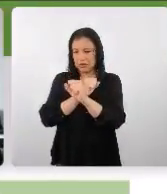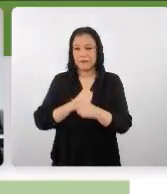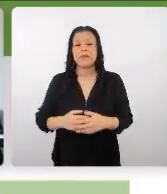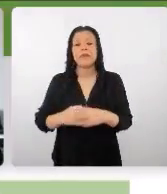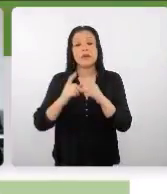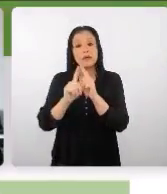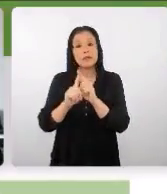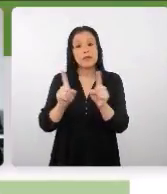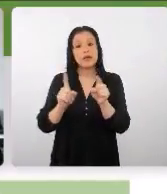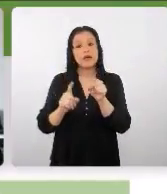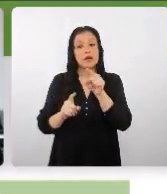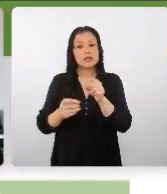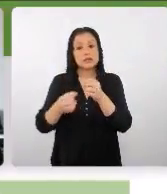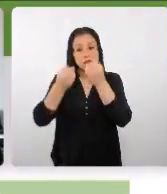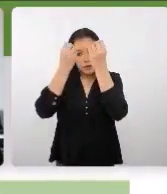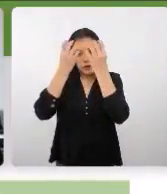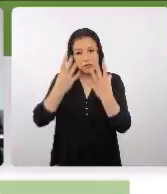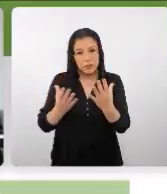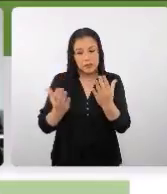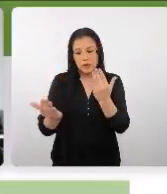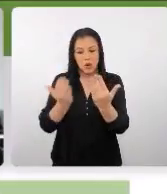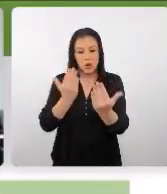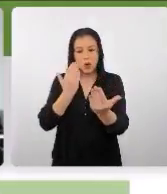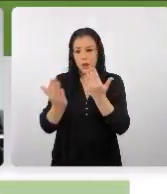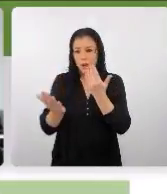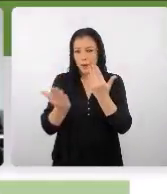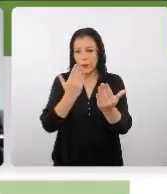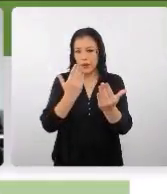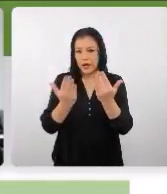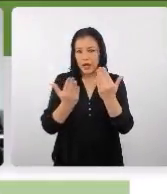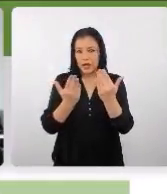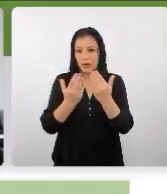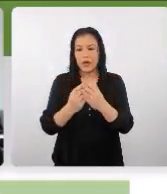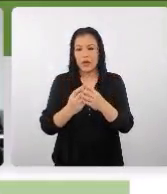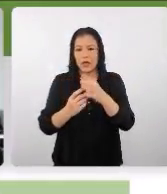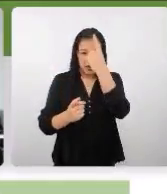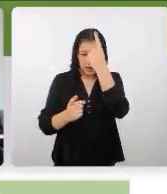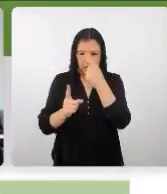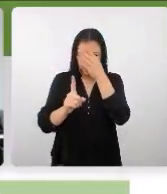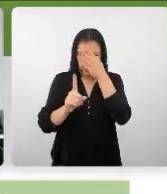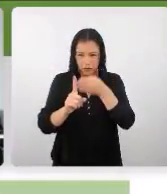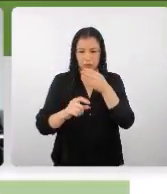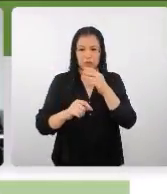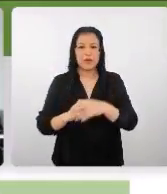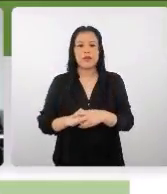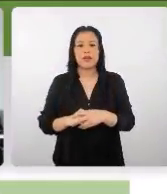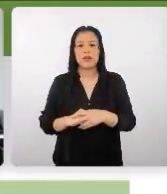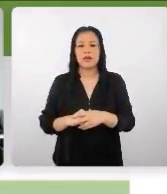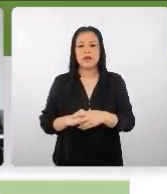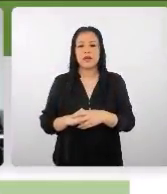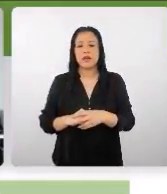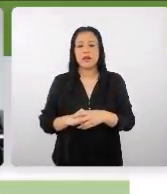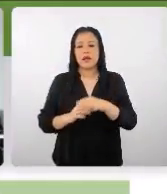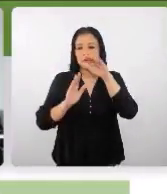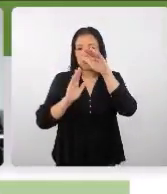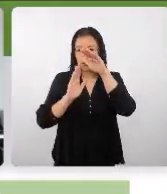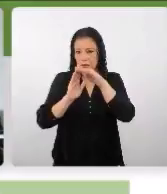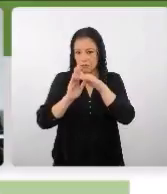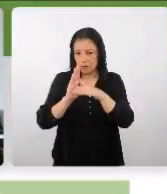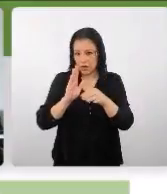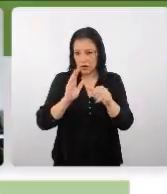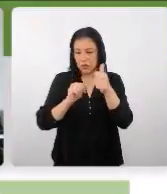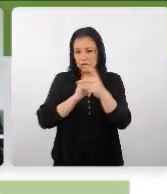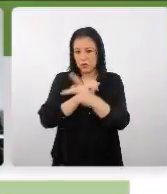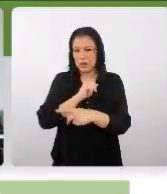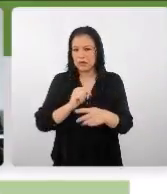Pero este dato versus lo que teníamos en el perfil del turista extranjero es reducido porque antes